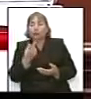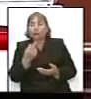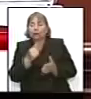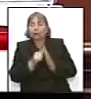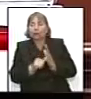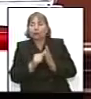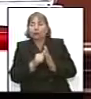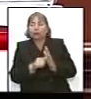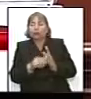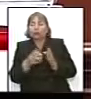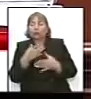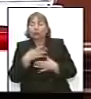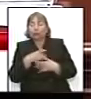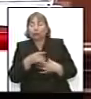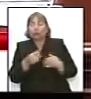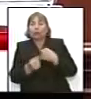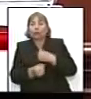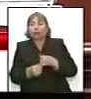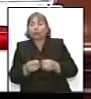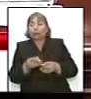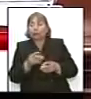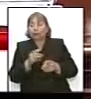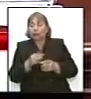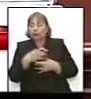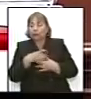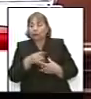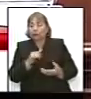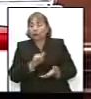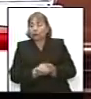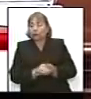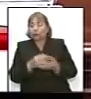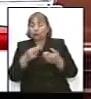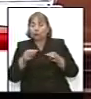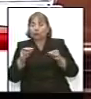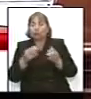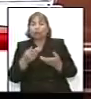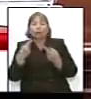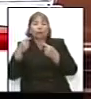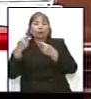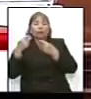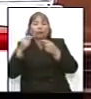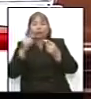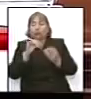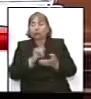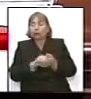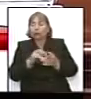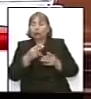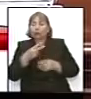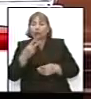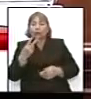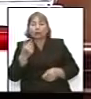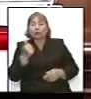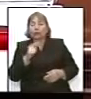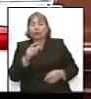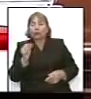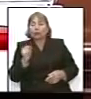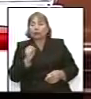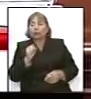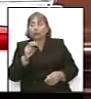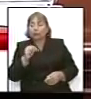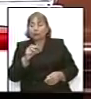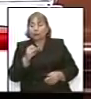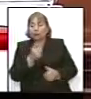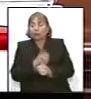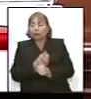1, declaración de interés nacional. Declárase de interés nacional la promoción del corredor turístico del Valle del Sondondo, ubicado en la provincia de